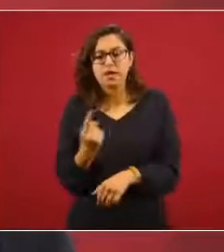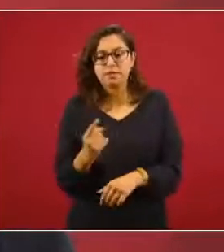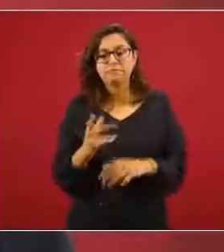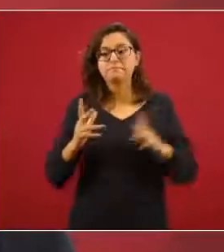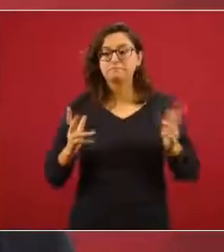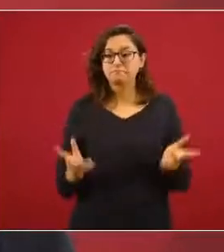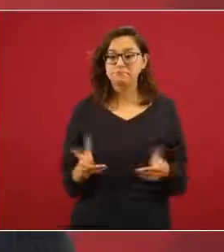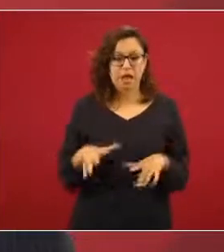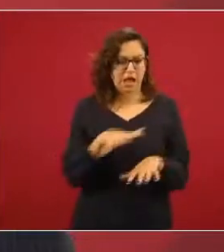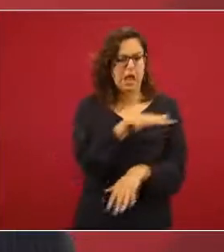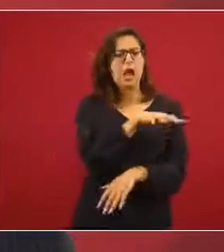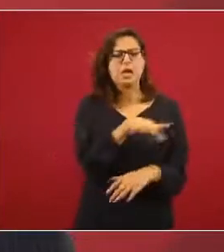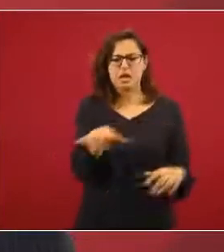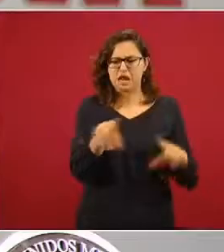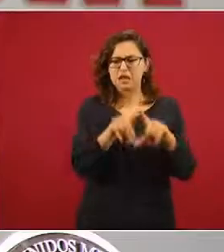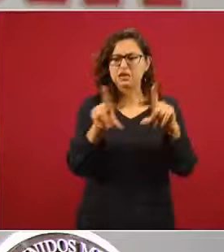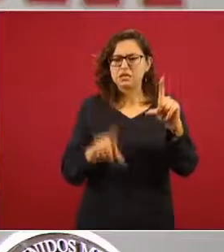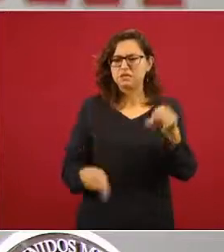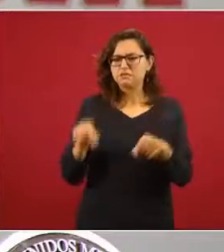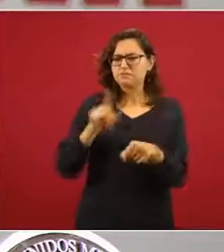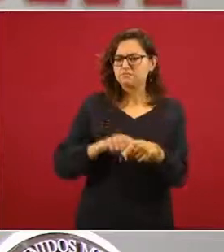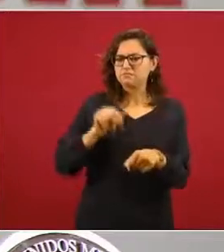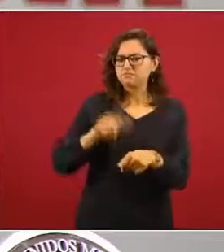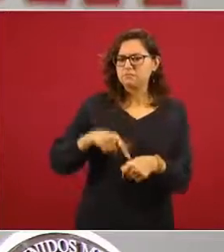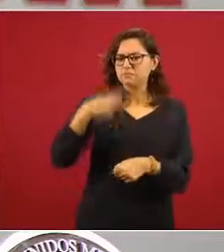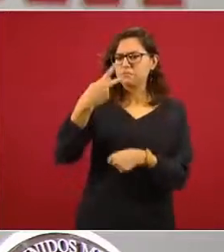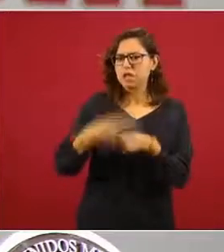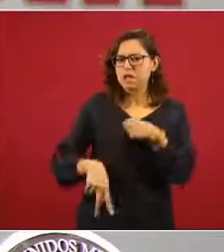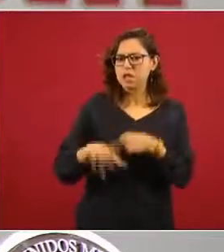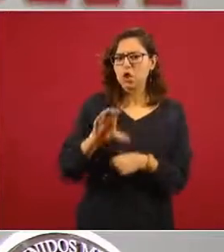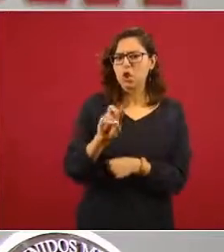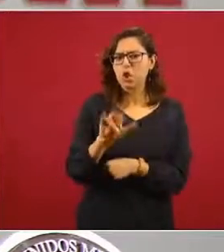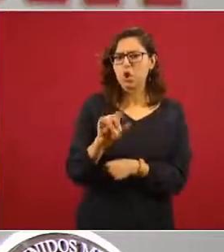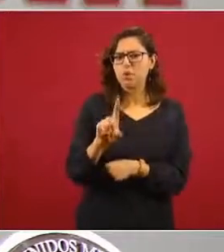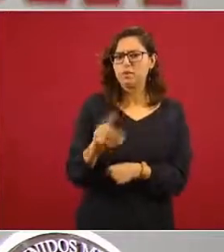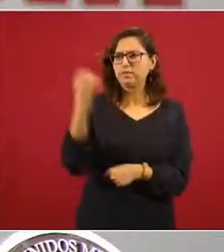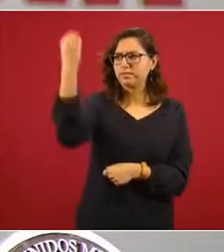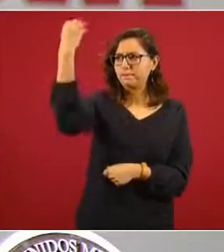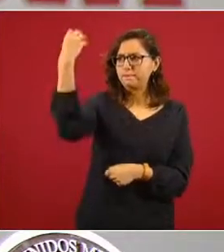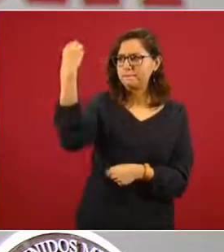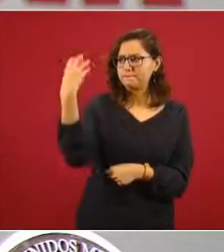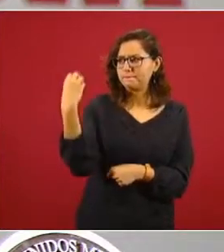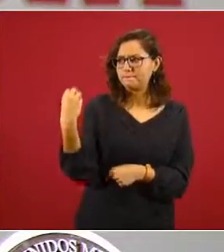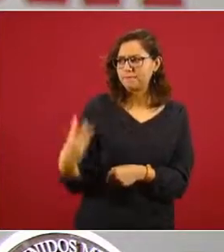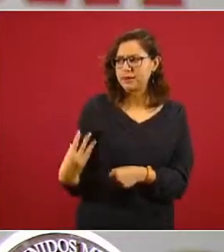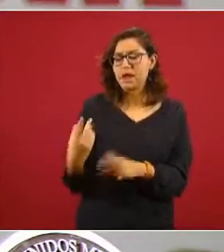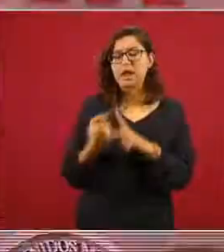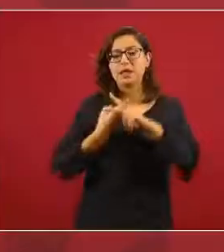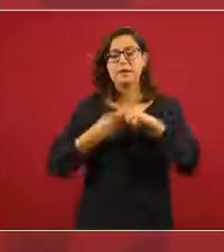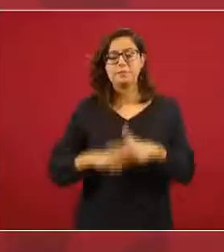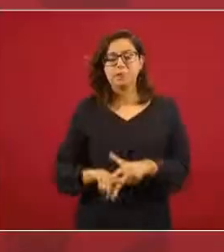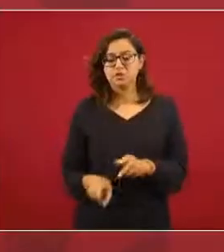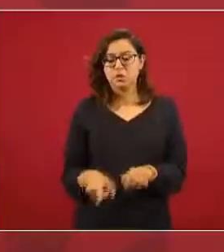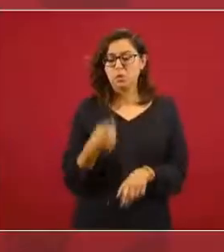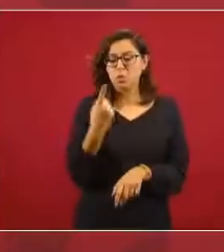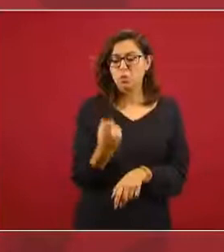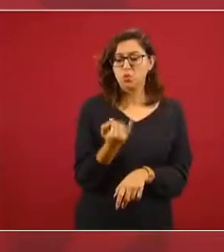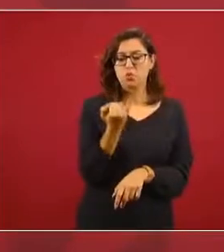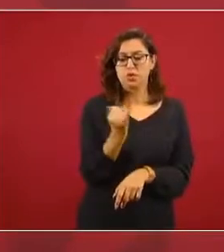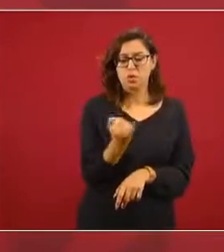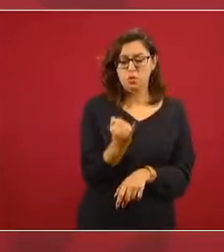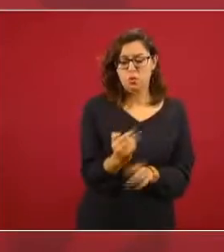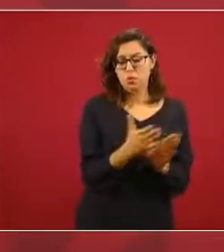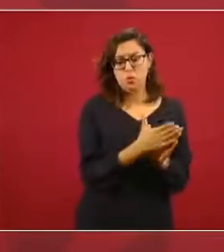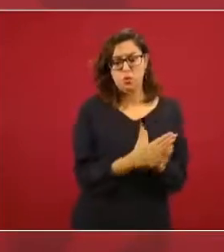el semáforo de riesgo COVID que se estableció entrará en funciones a partir del 1 de junio. Desde el 1 de